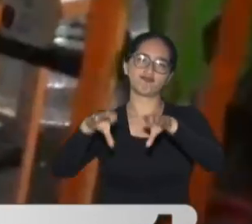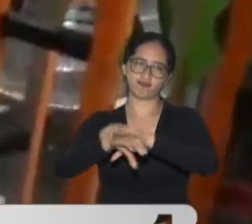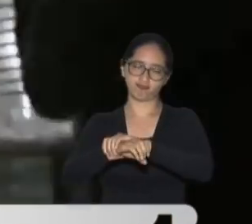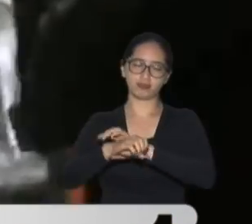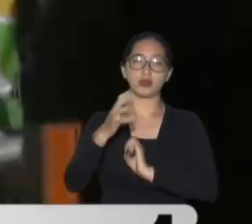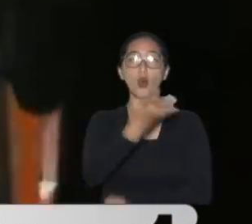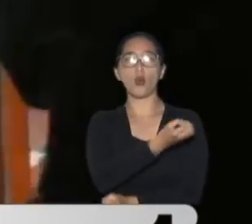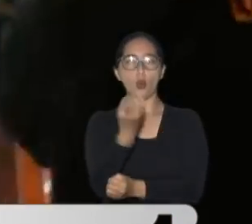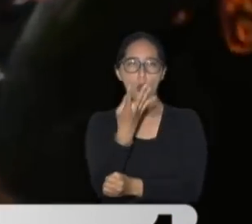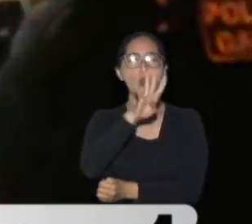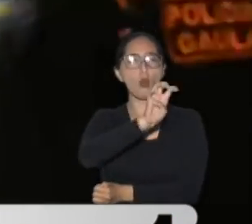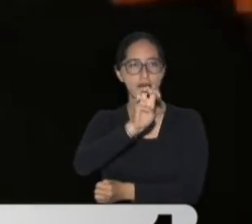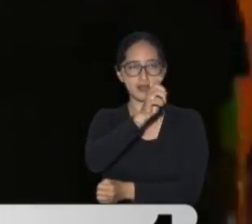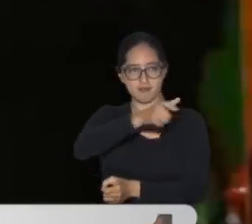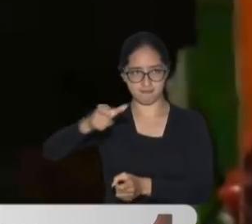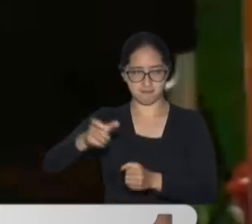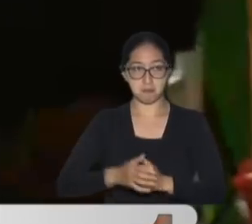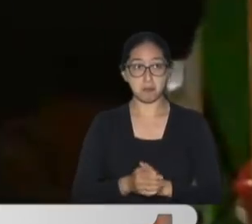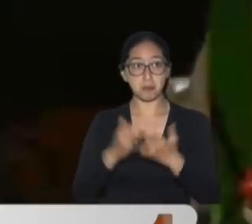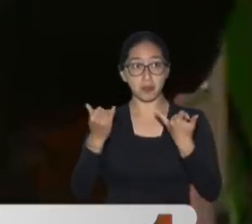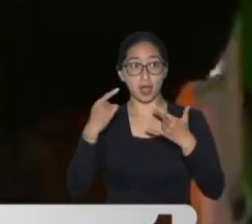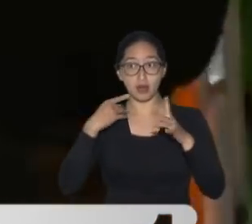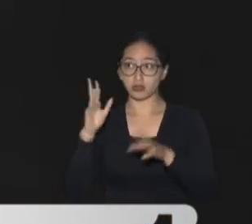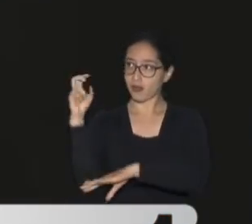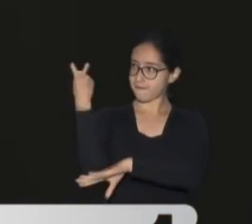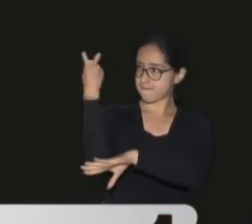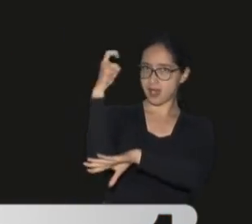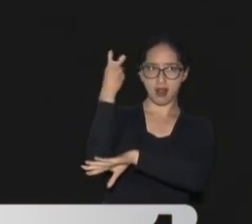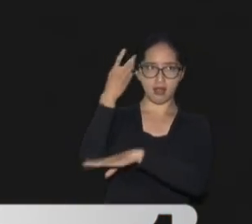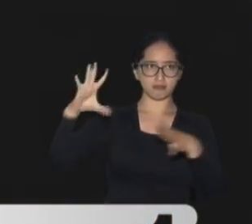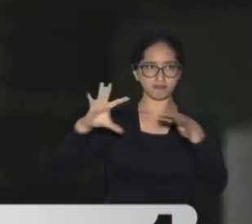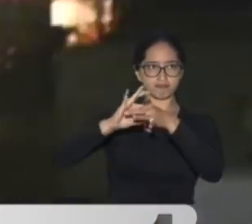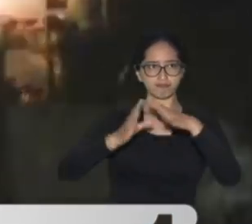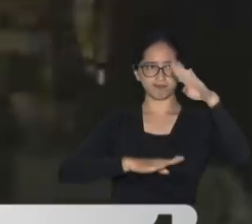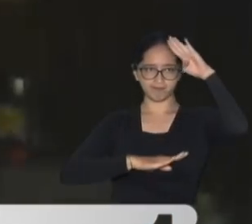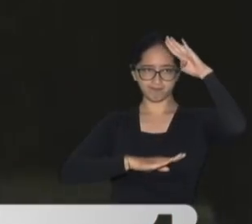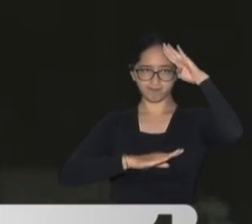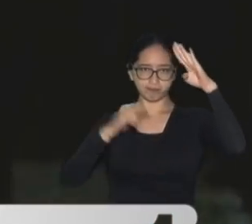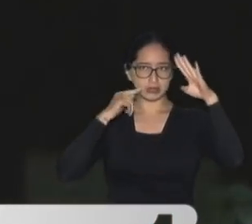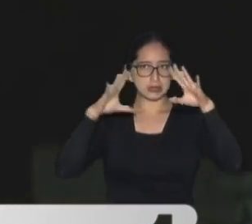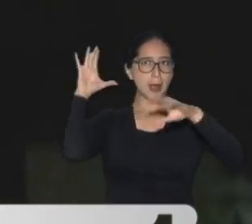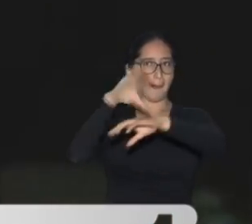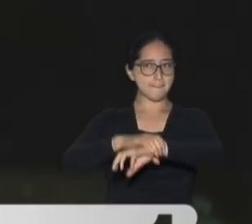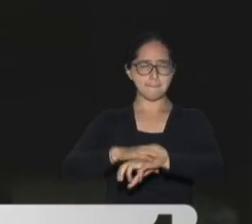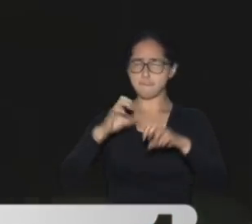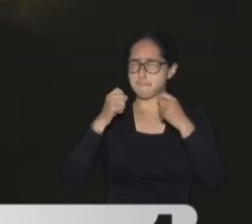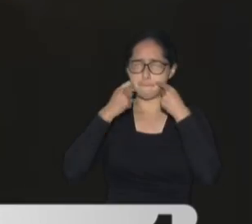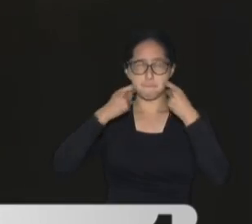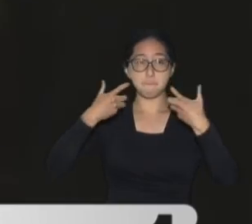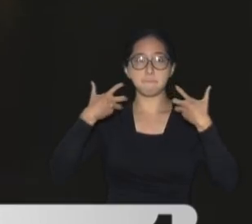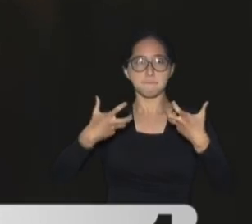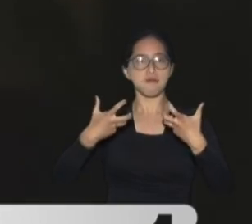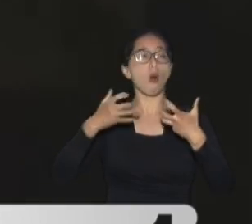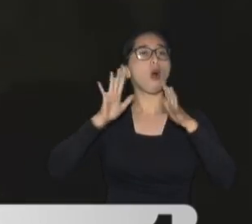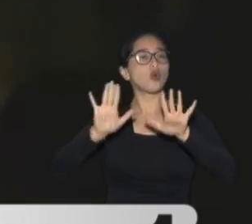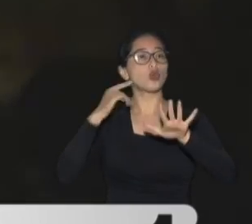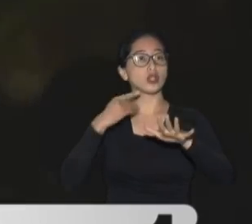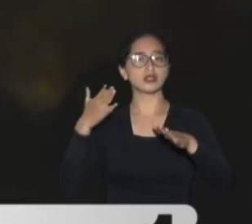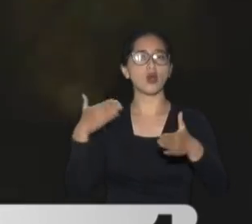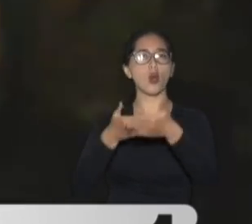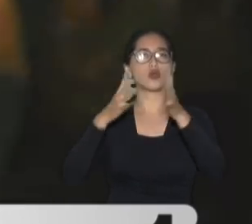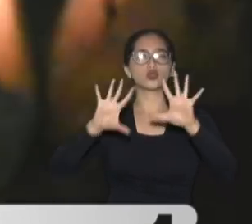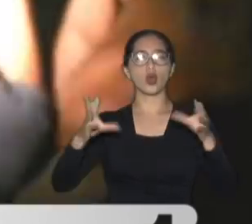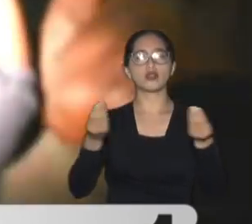El Gaula de la Policía, en coordinación con la Fiscalía General de la Nación, lograron dar uno de los más importantes golpes estructurales en contra del grupo